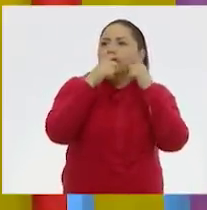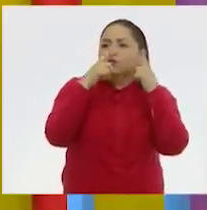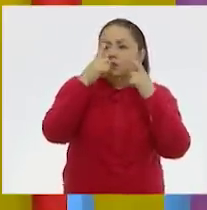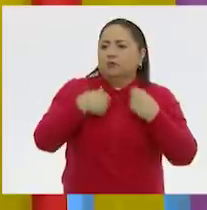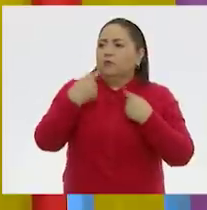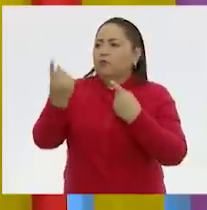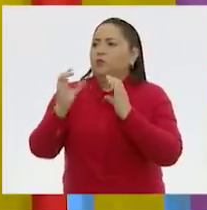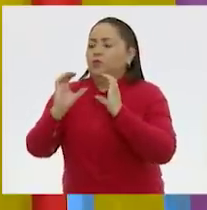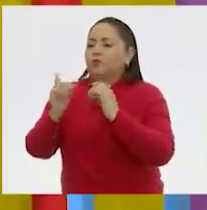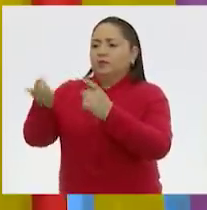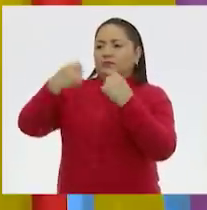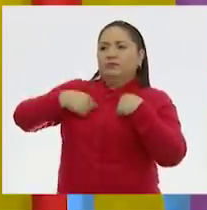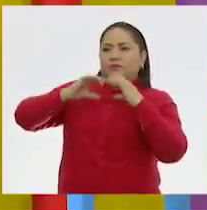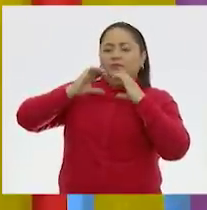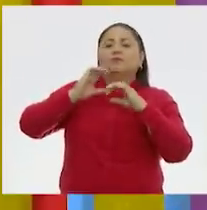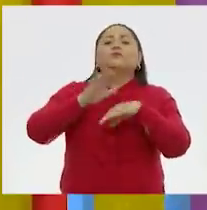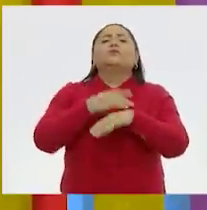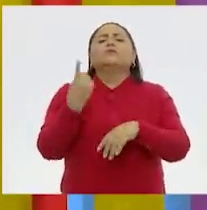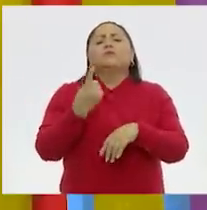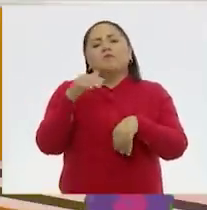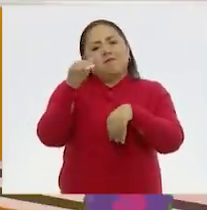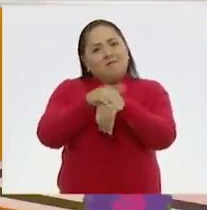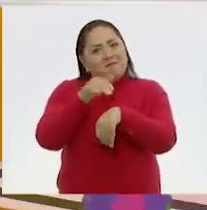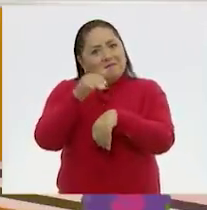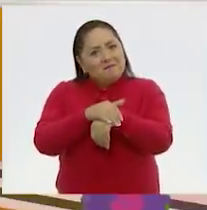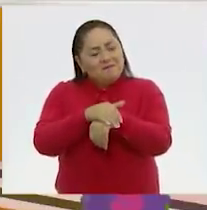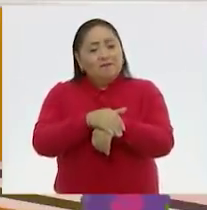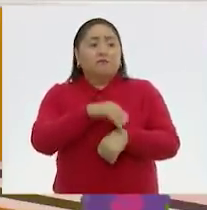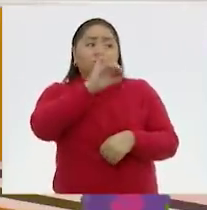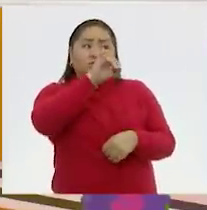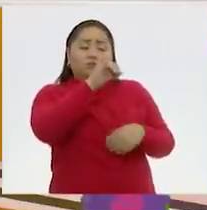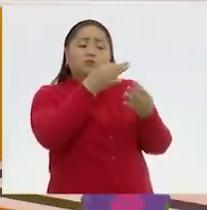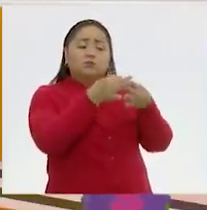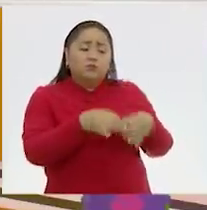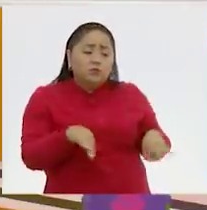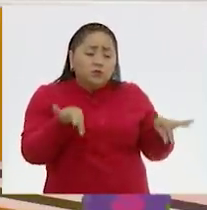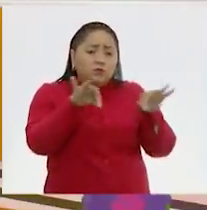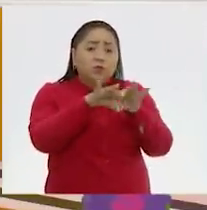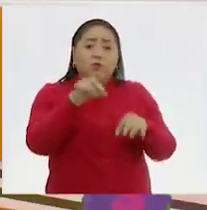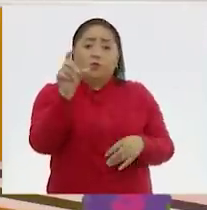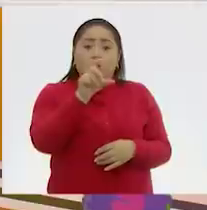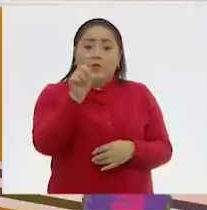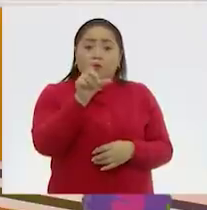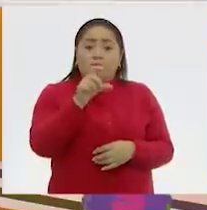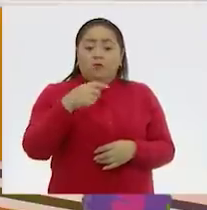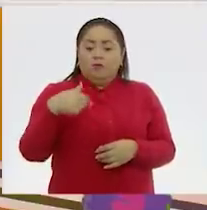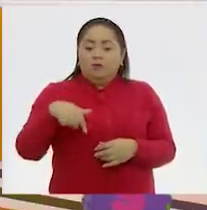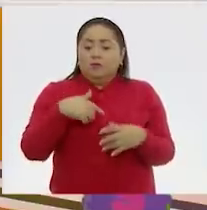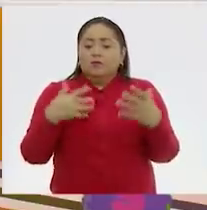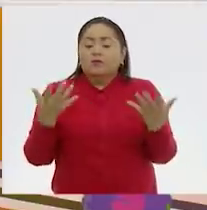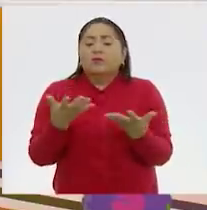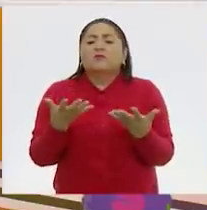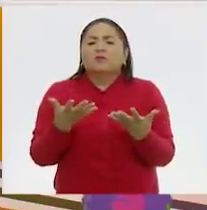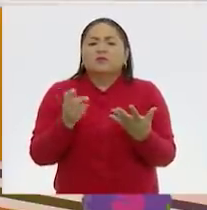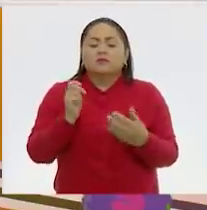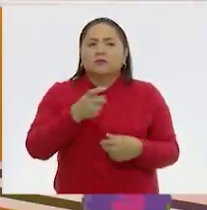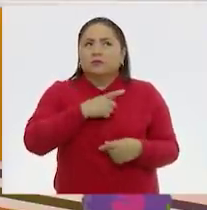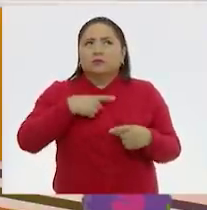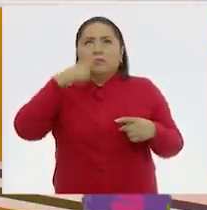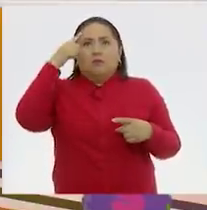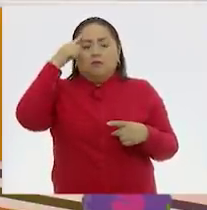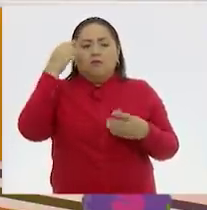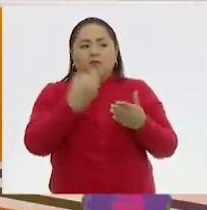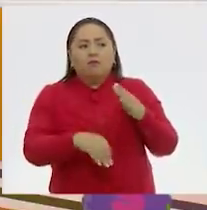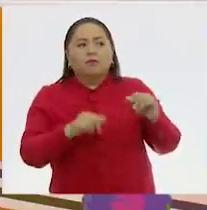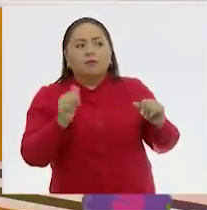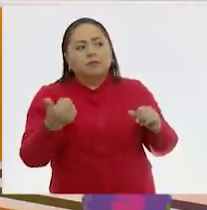para cuidarte a ti porque eres mi amigo. Así es. Es que es muy importante cuando nosotros hacemos algo, tomar en cuenta el punto de